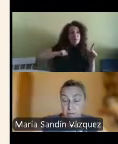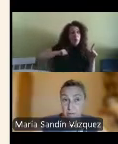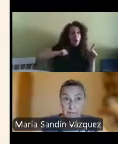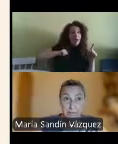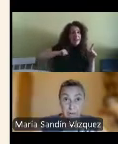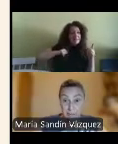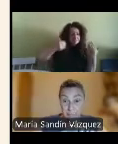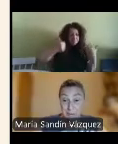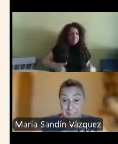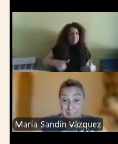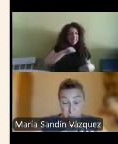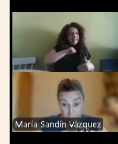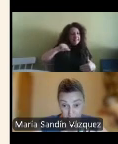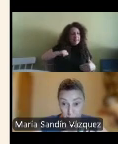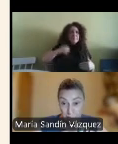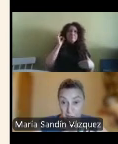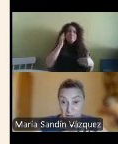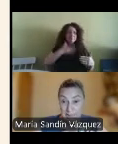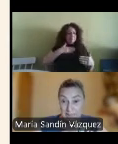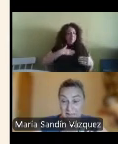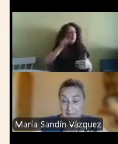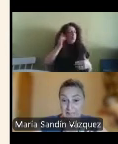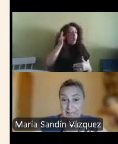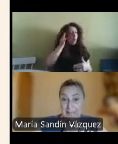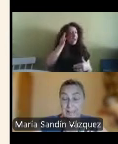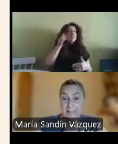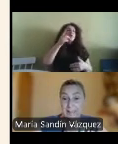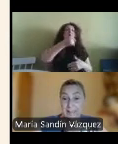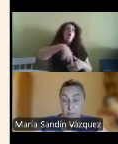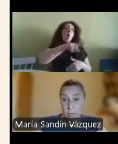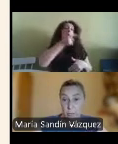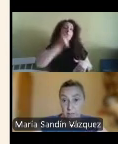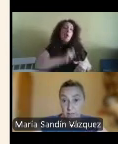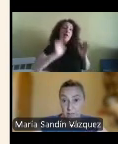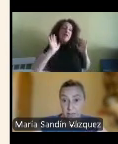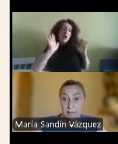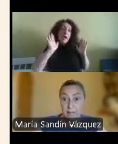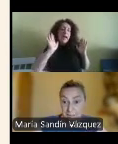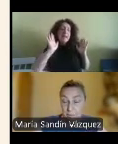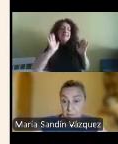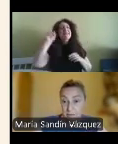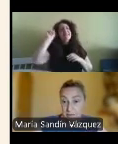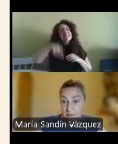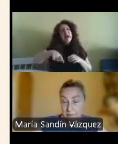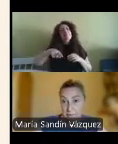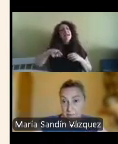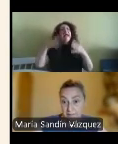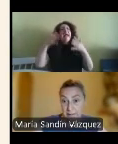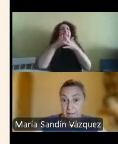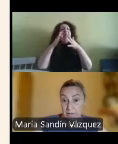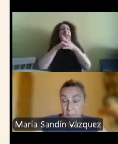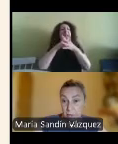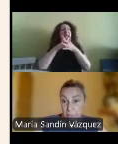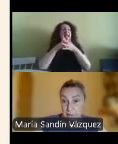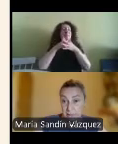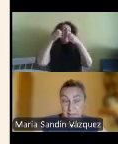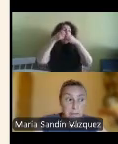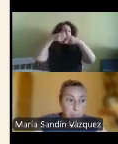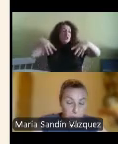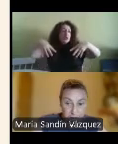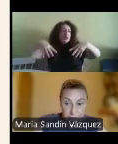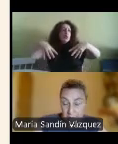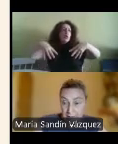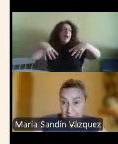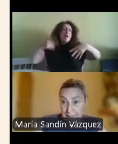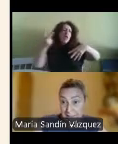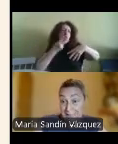en este caso tanto de las mujeres como de los profesionales, y estructurales en el trato final que reciben las mujeres